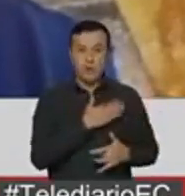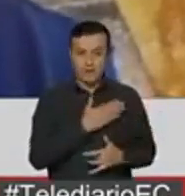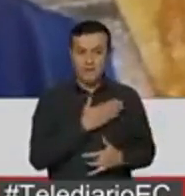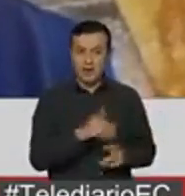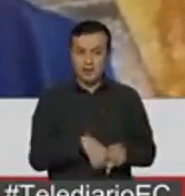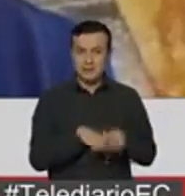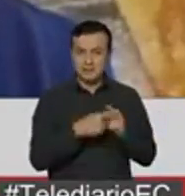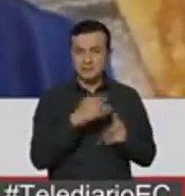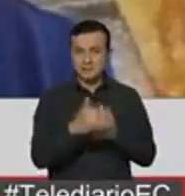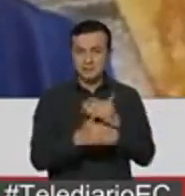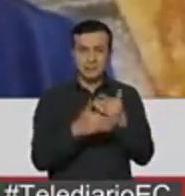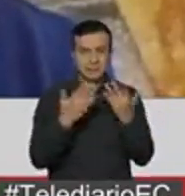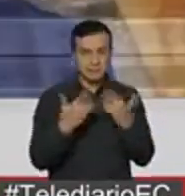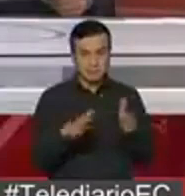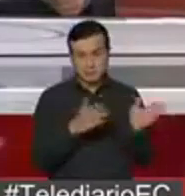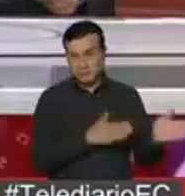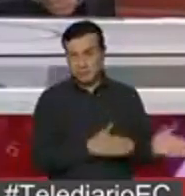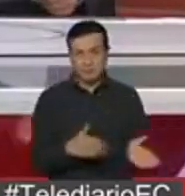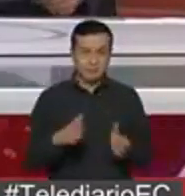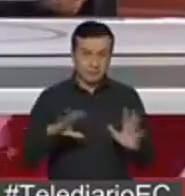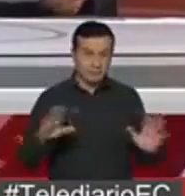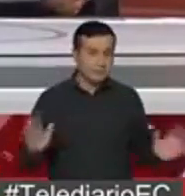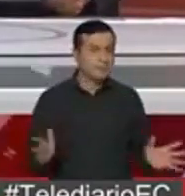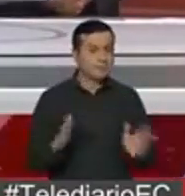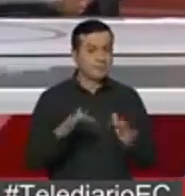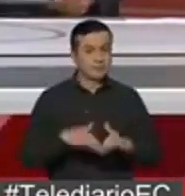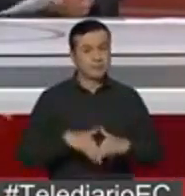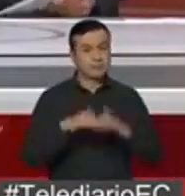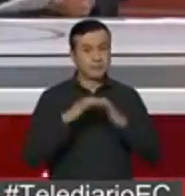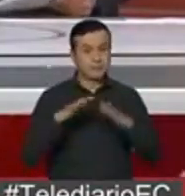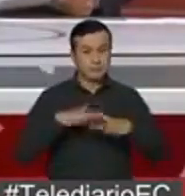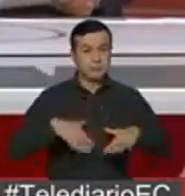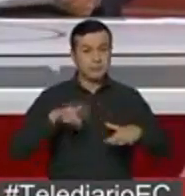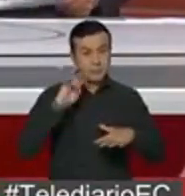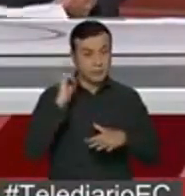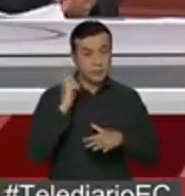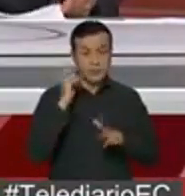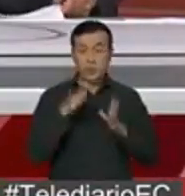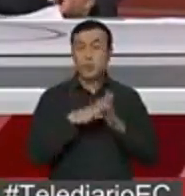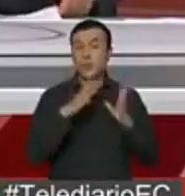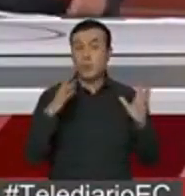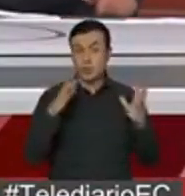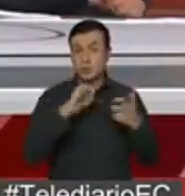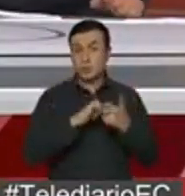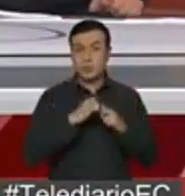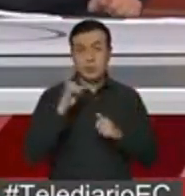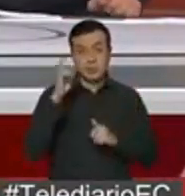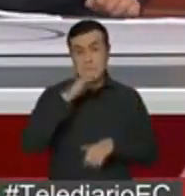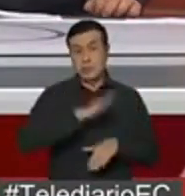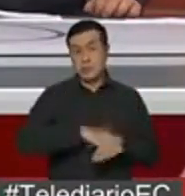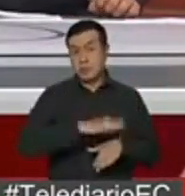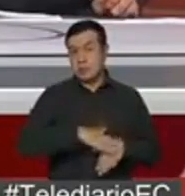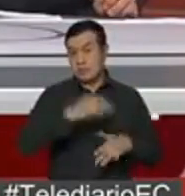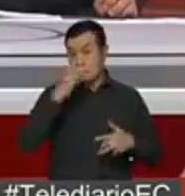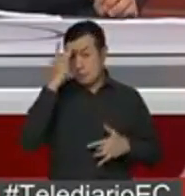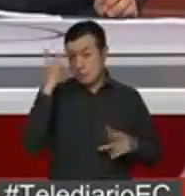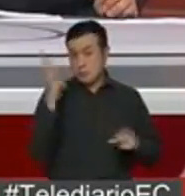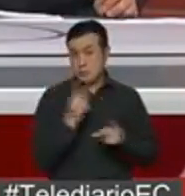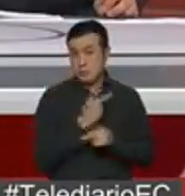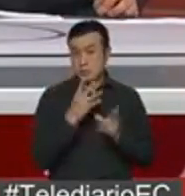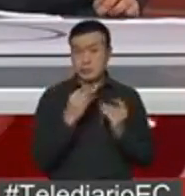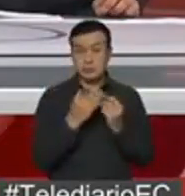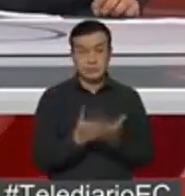viajar. Claro, y con ello poder estimular de a poco la reactivación de este sector que también ha sido muy golpeado por la presencia del COVID-19.